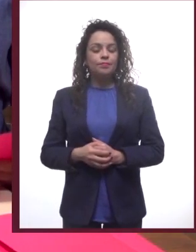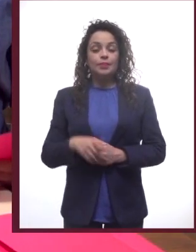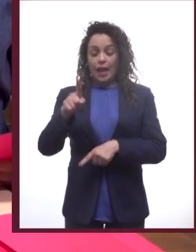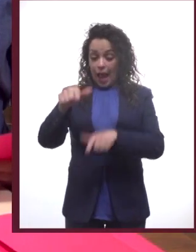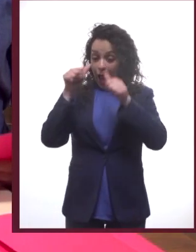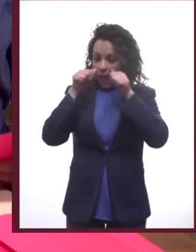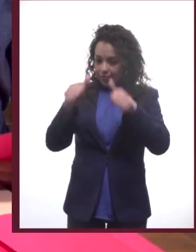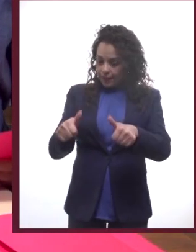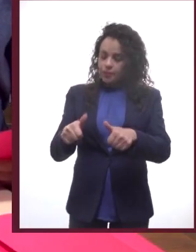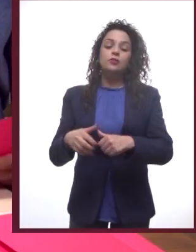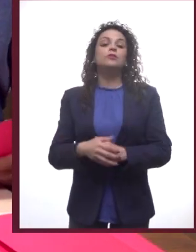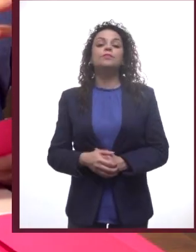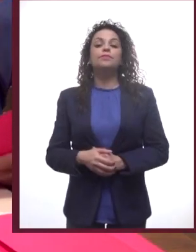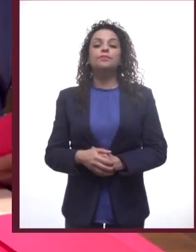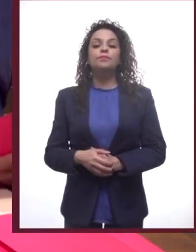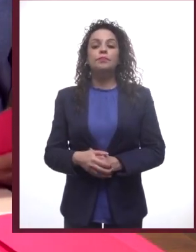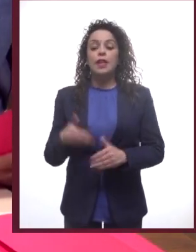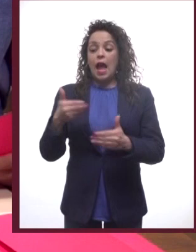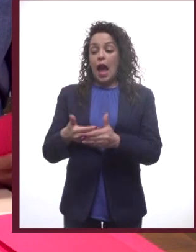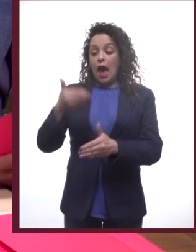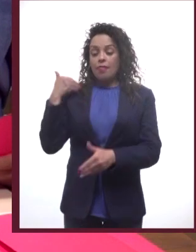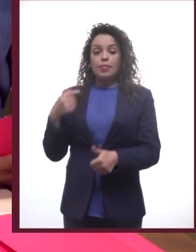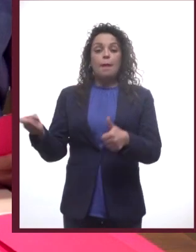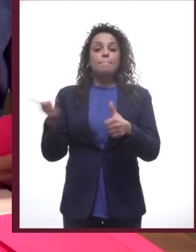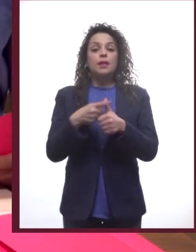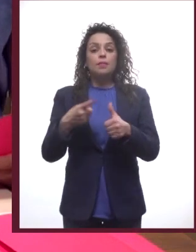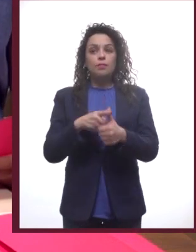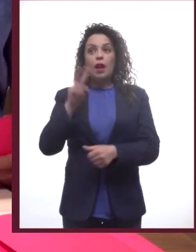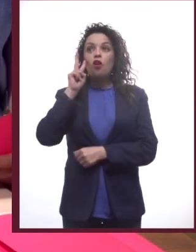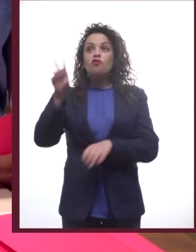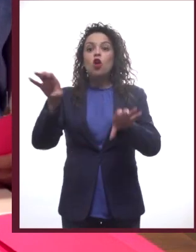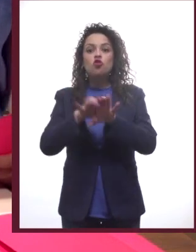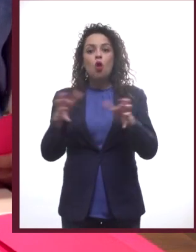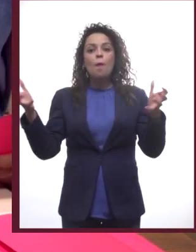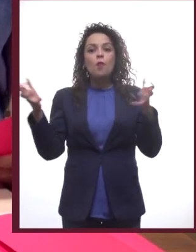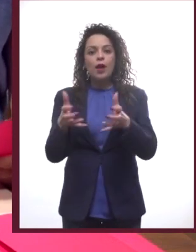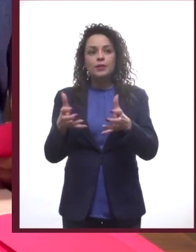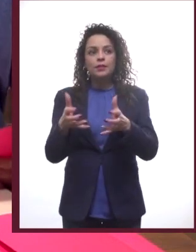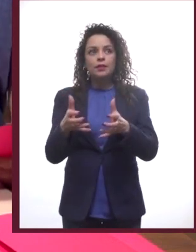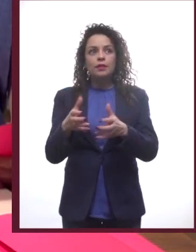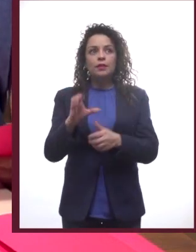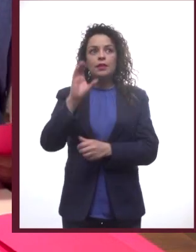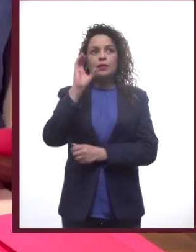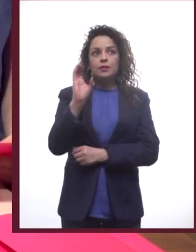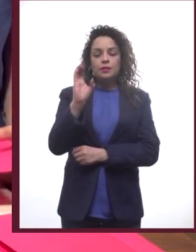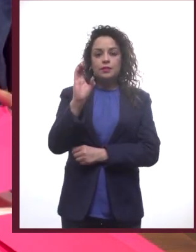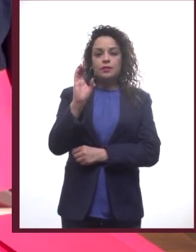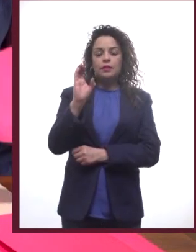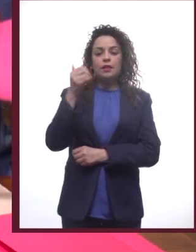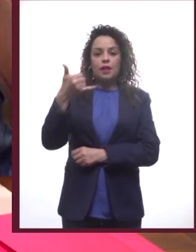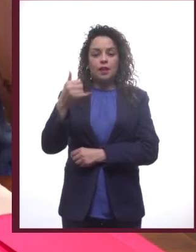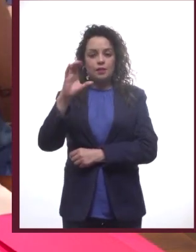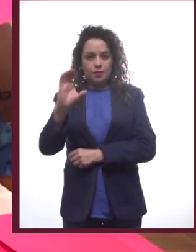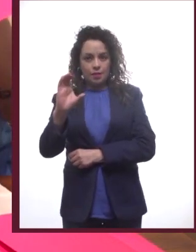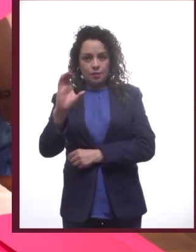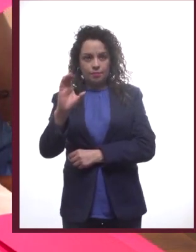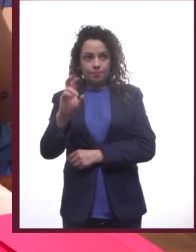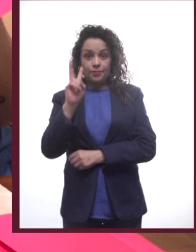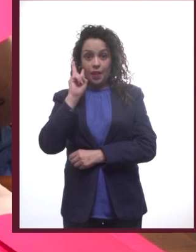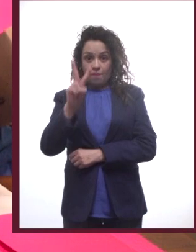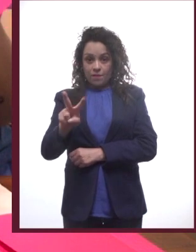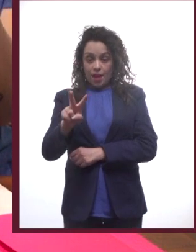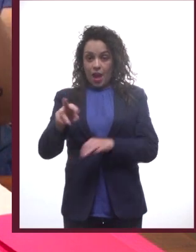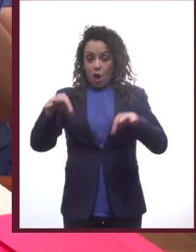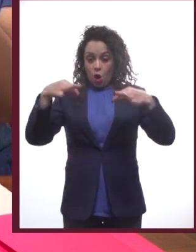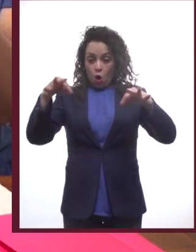Presten atención. Antes de hacer nada, vamos a ver cómo se hace un zine así. Doblamos la hoja